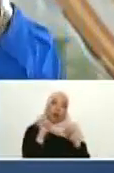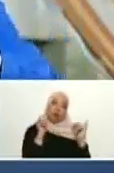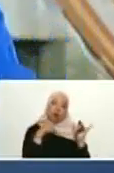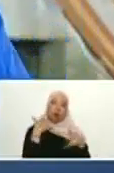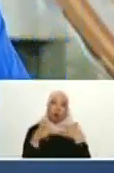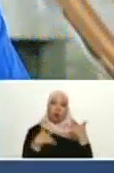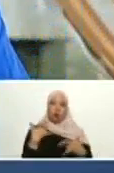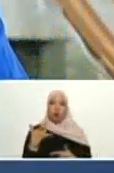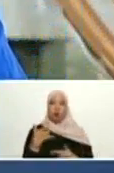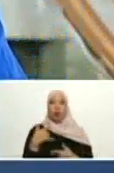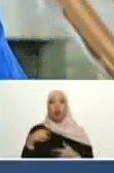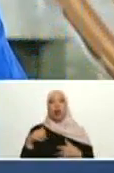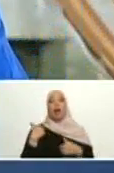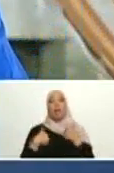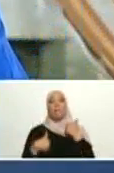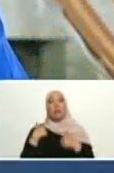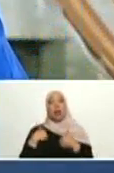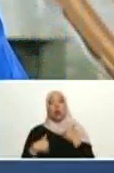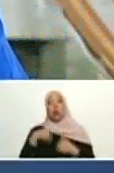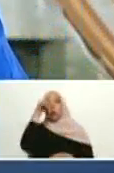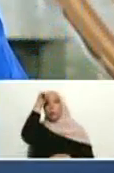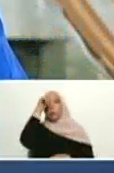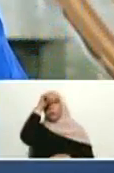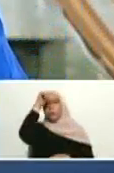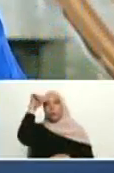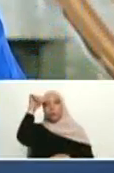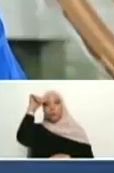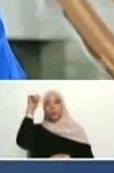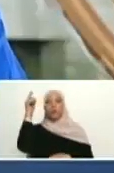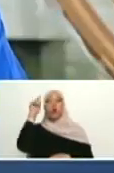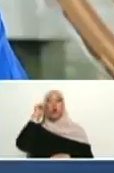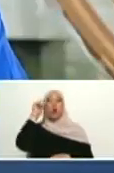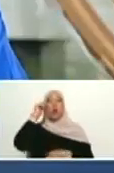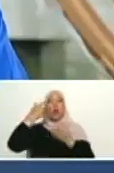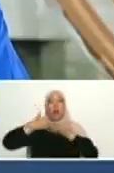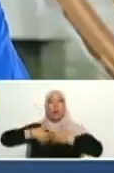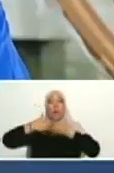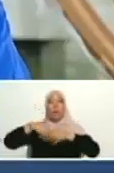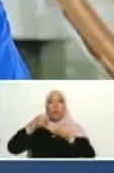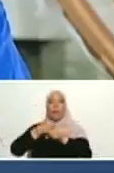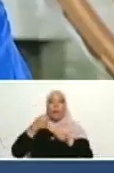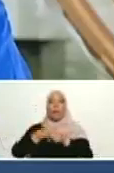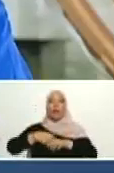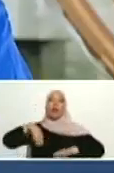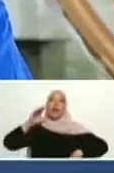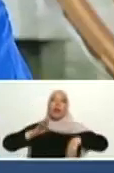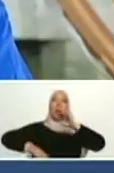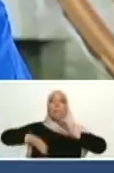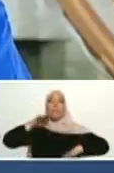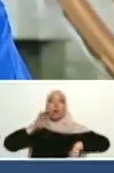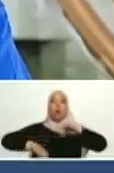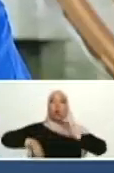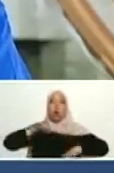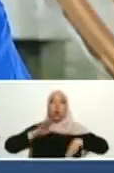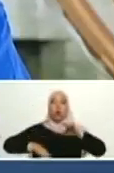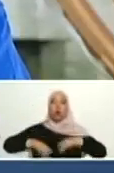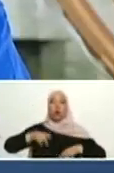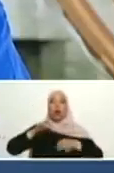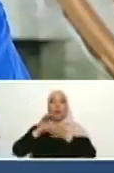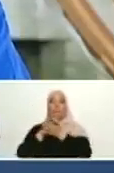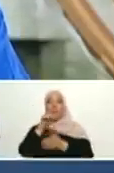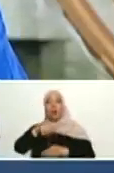hoy, miércoles de ceniza, con el turismo y el emprendimiento, con los tambores de los